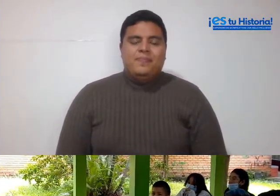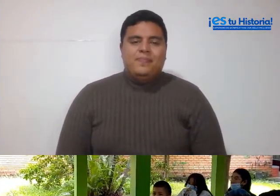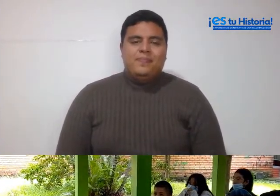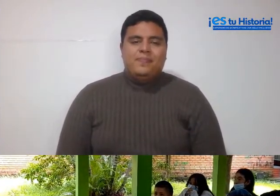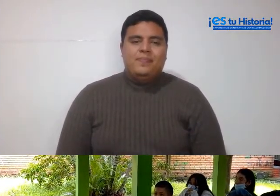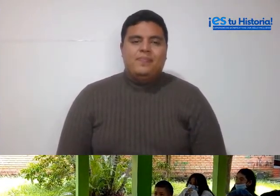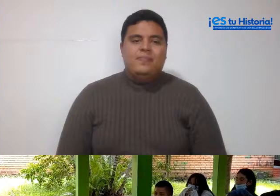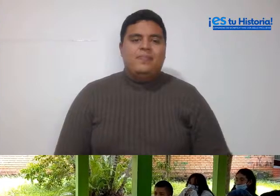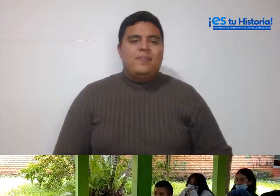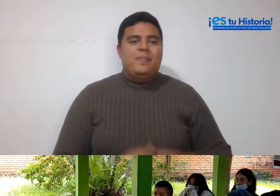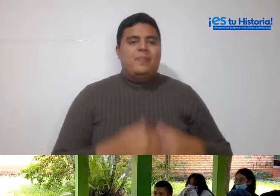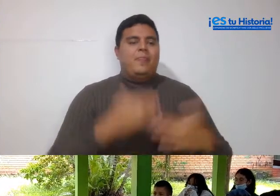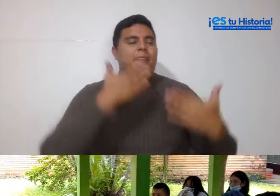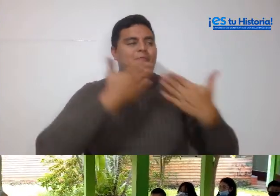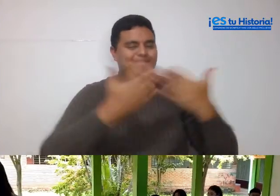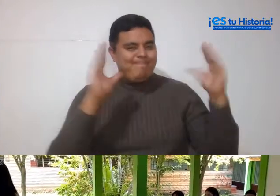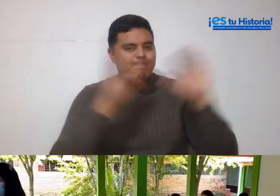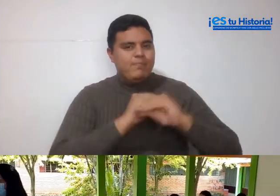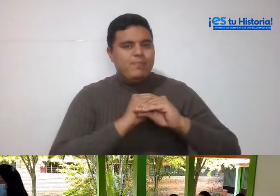Muy buenas noches.